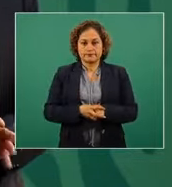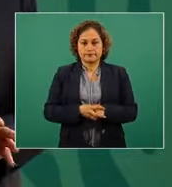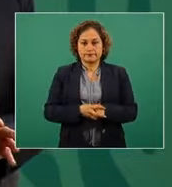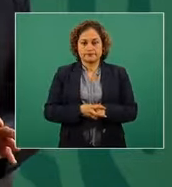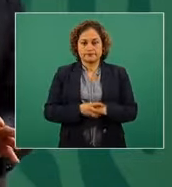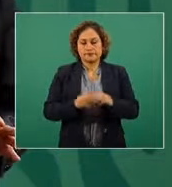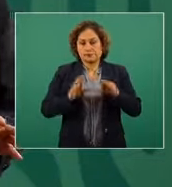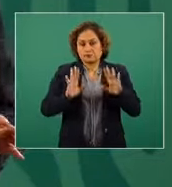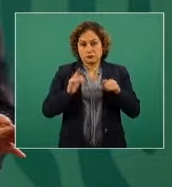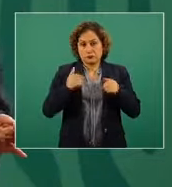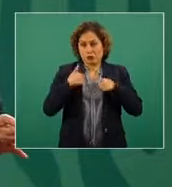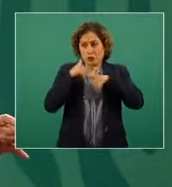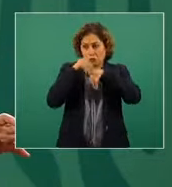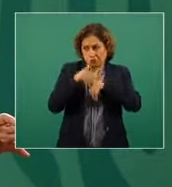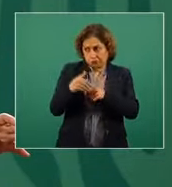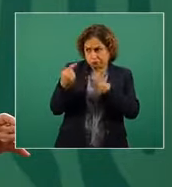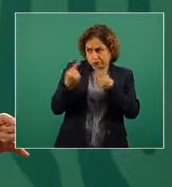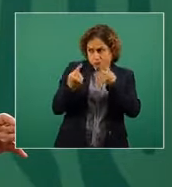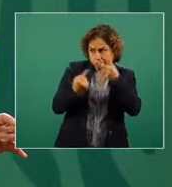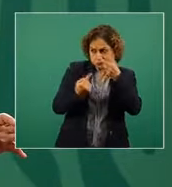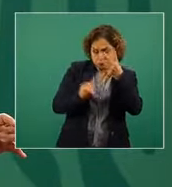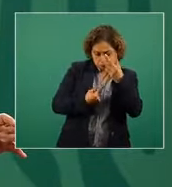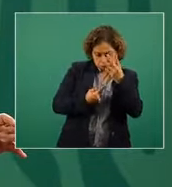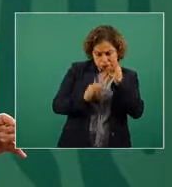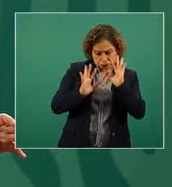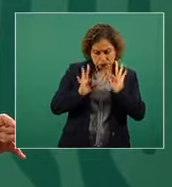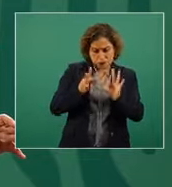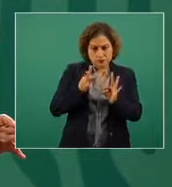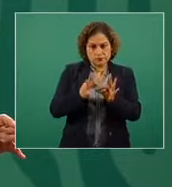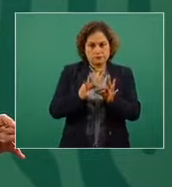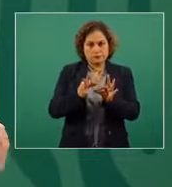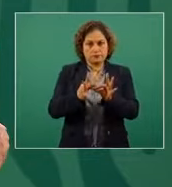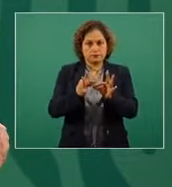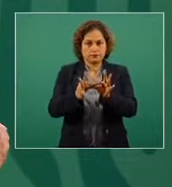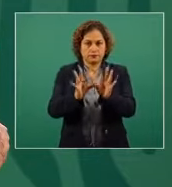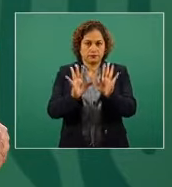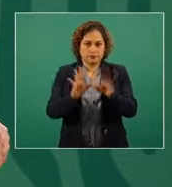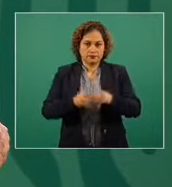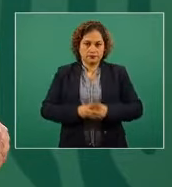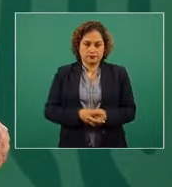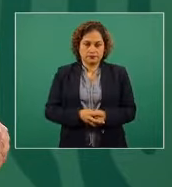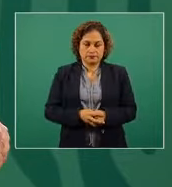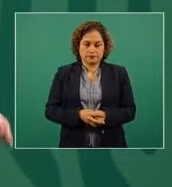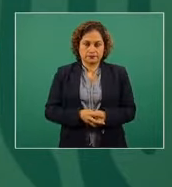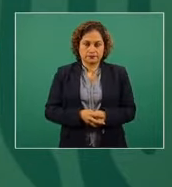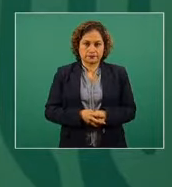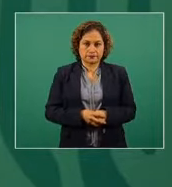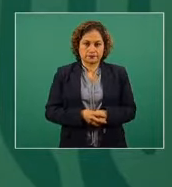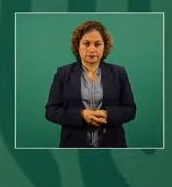En eso estoy, pero bien, o sea, yo